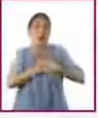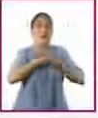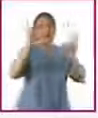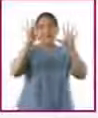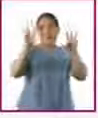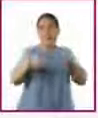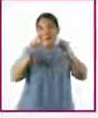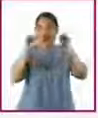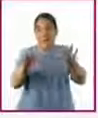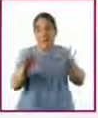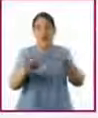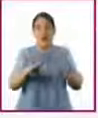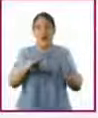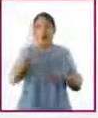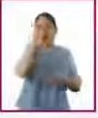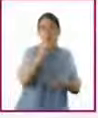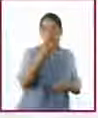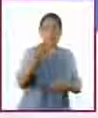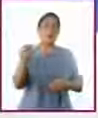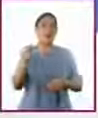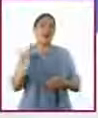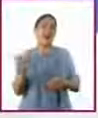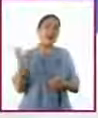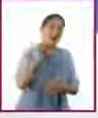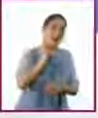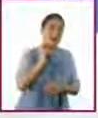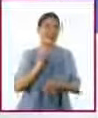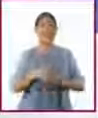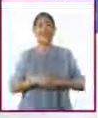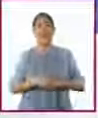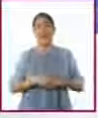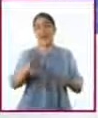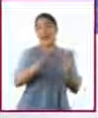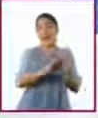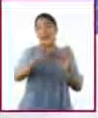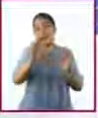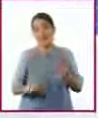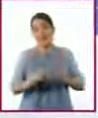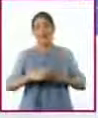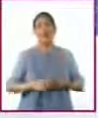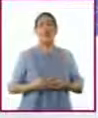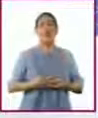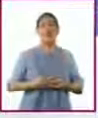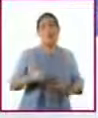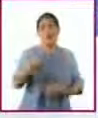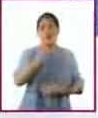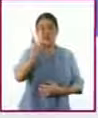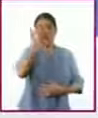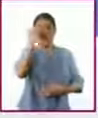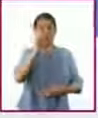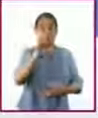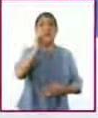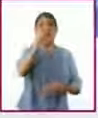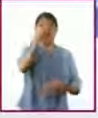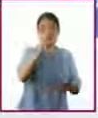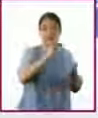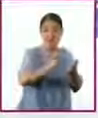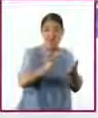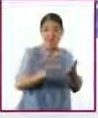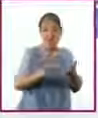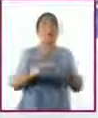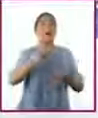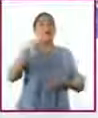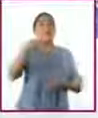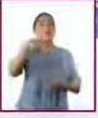magia, lobo, Drácula. Por ejemplo, Si no conozco a ningún autor o ningún título,